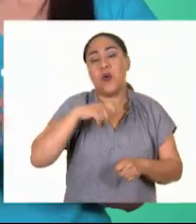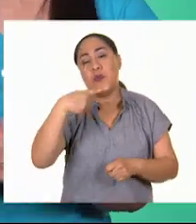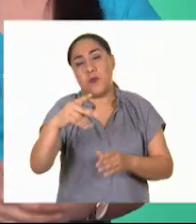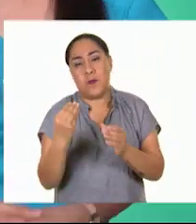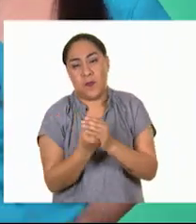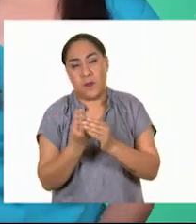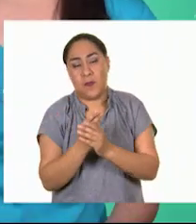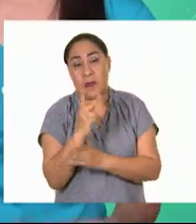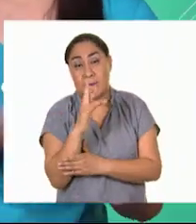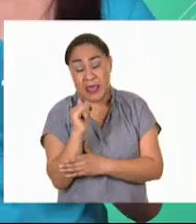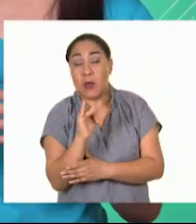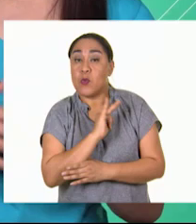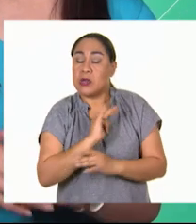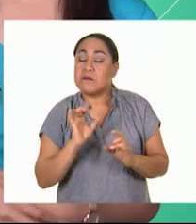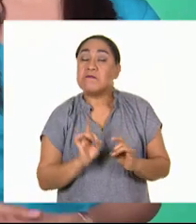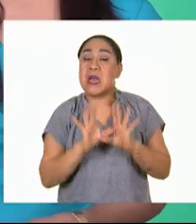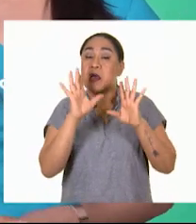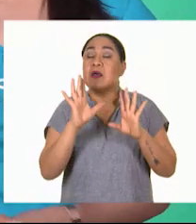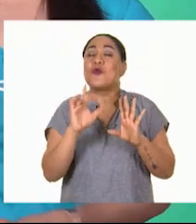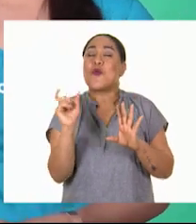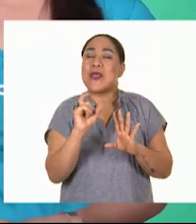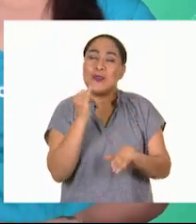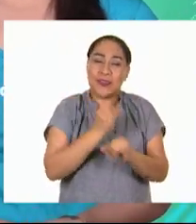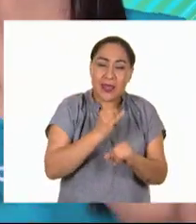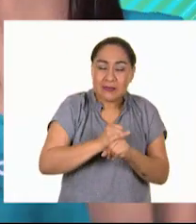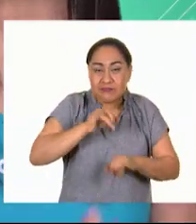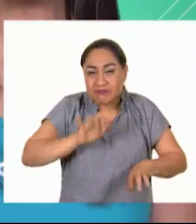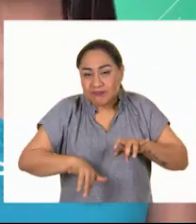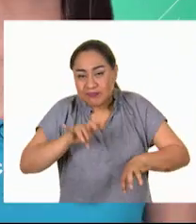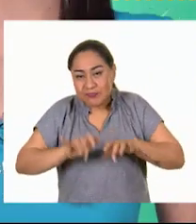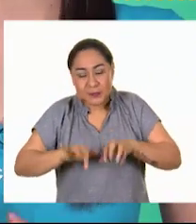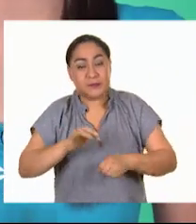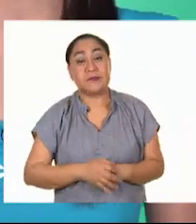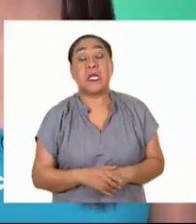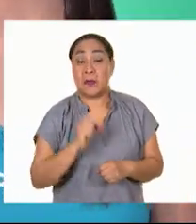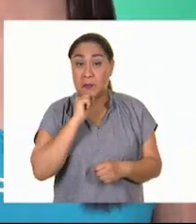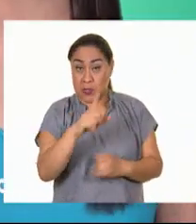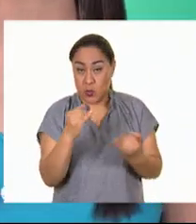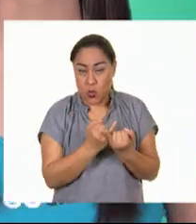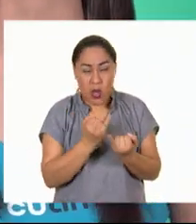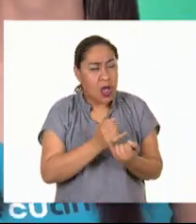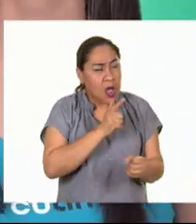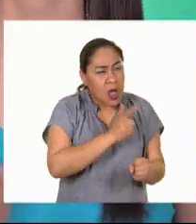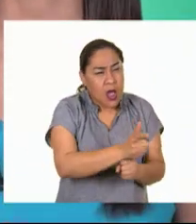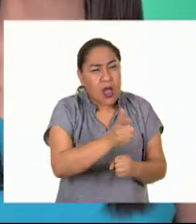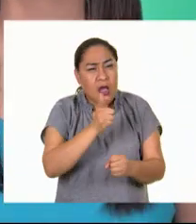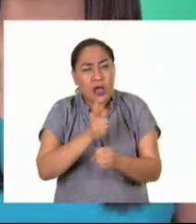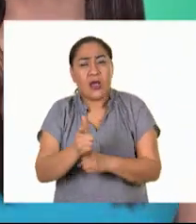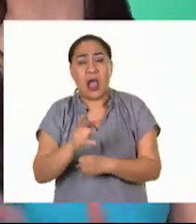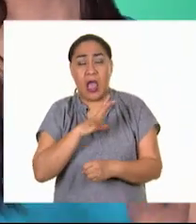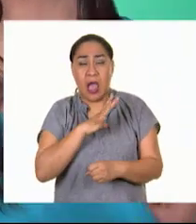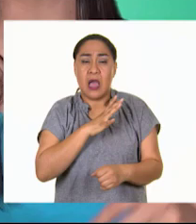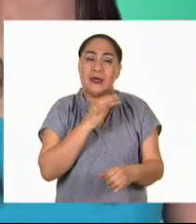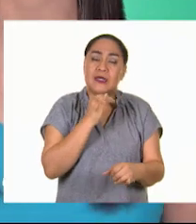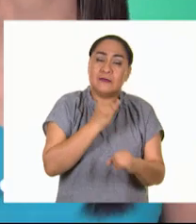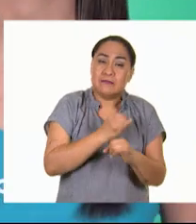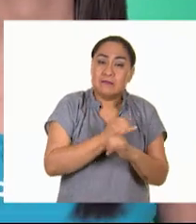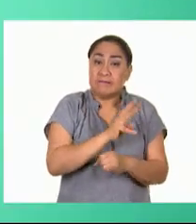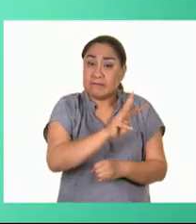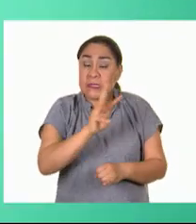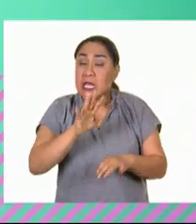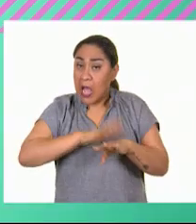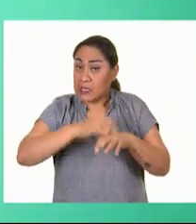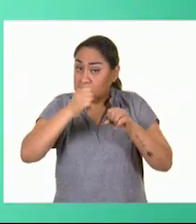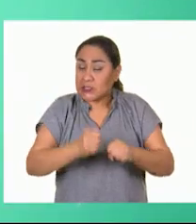que puede ponernos en riesgo cuando navegamos por internet. Además, distinguieron qué sitios en la web son seguros y cuáles